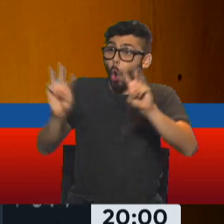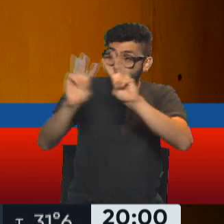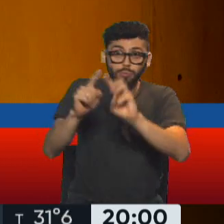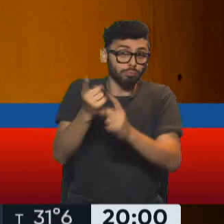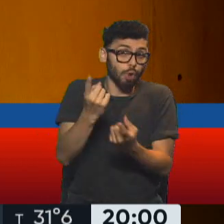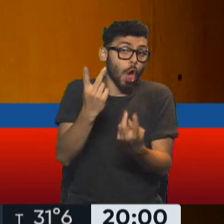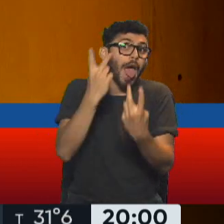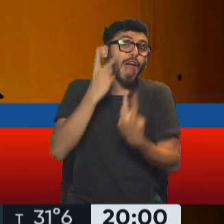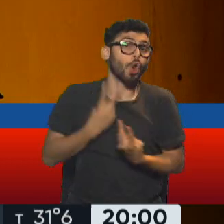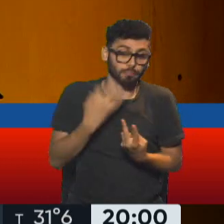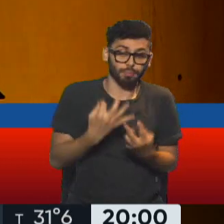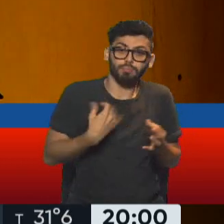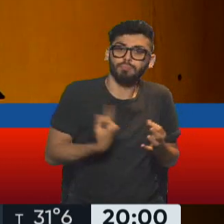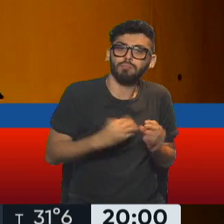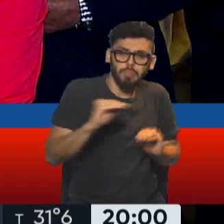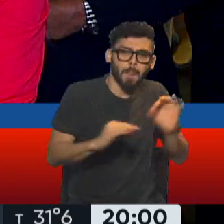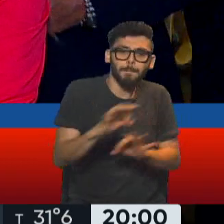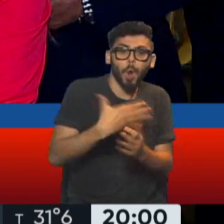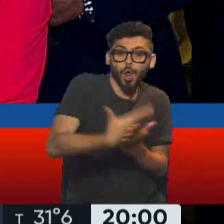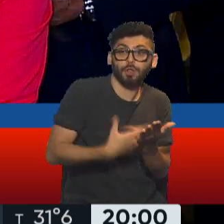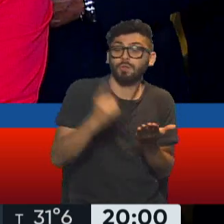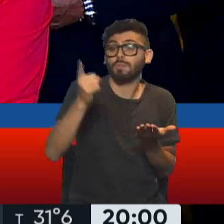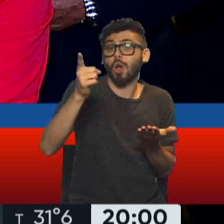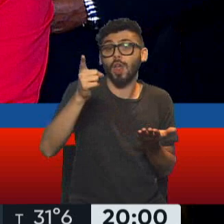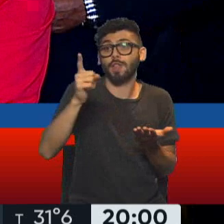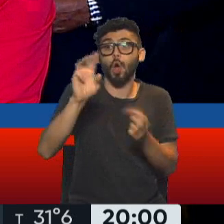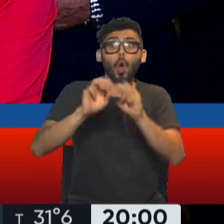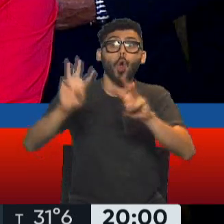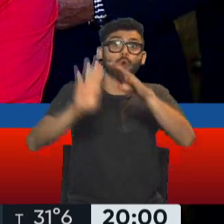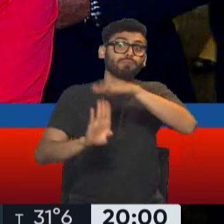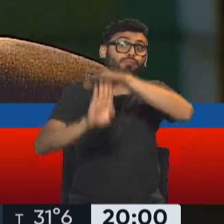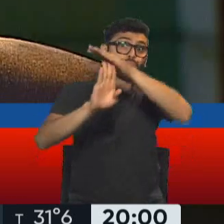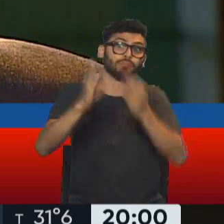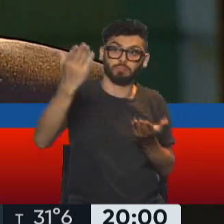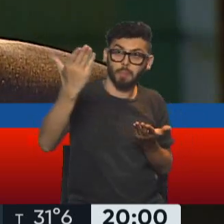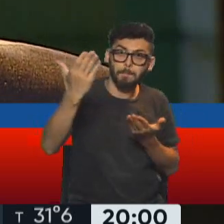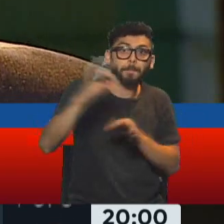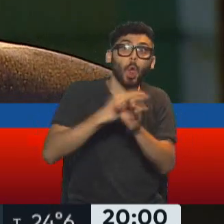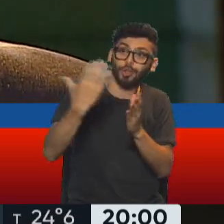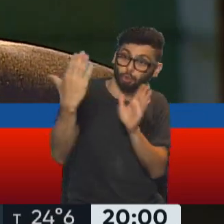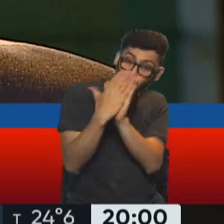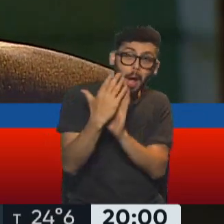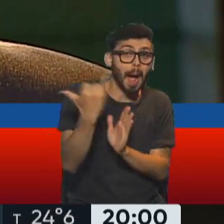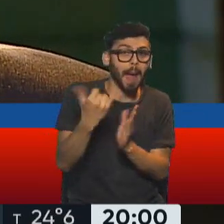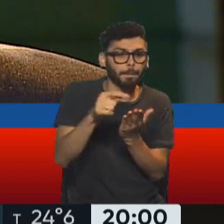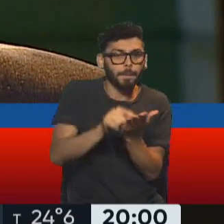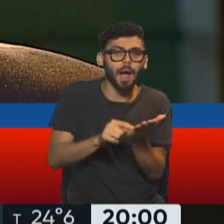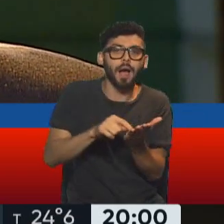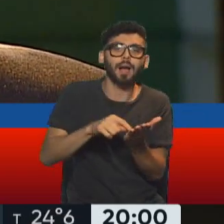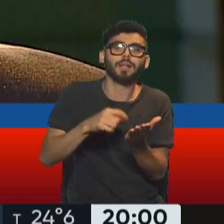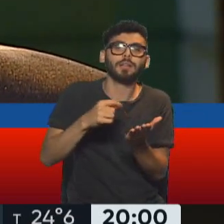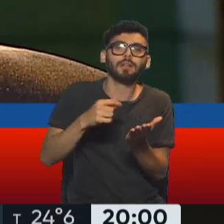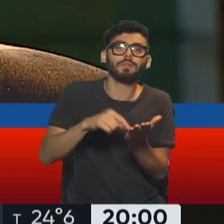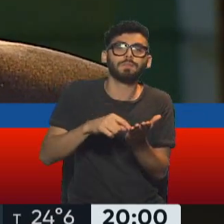estamos trabajando en un proyecto con el alto comisionado de naciones unidas justamente para declarar para ir a hacer un seguimiento